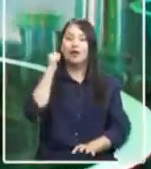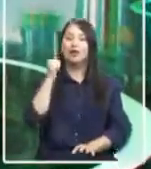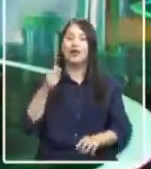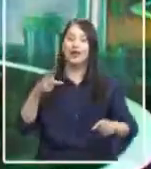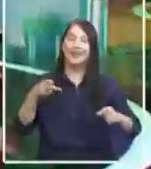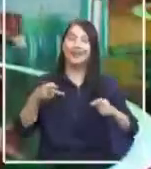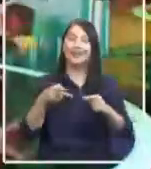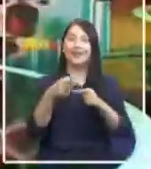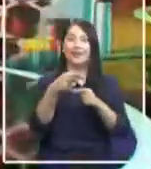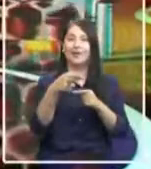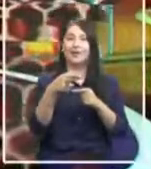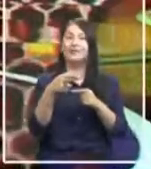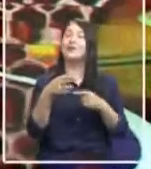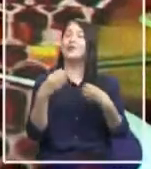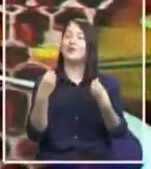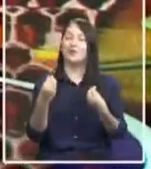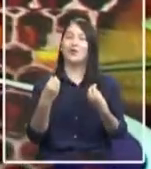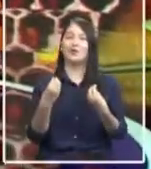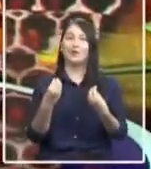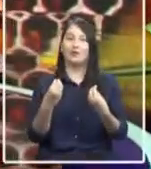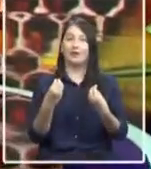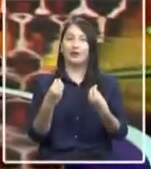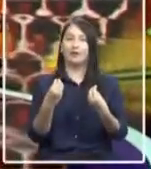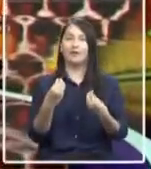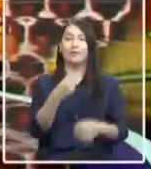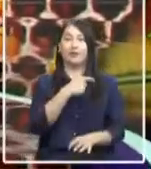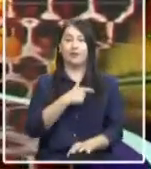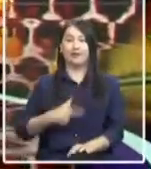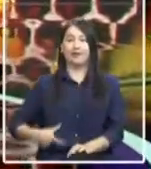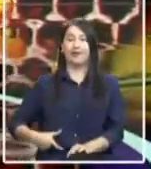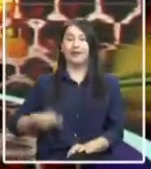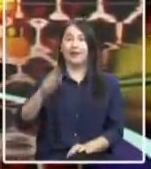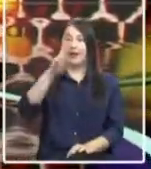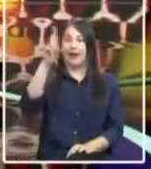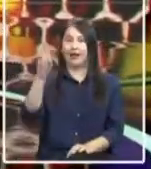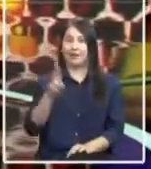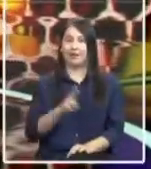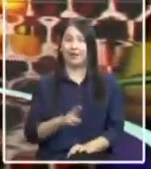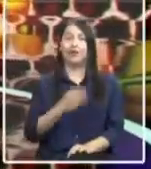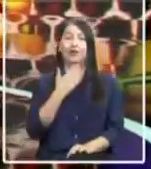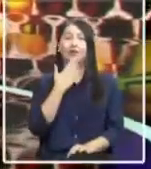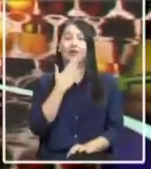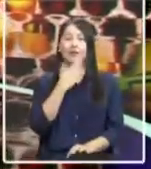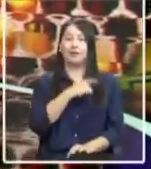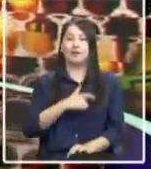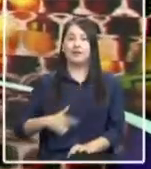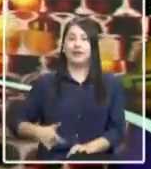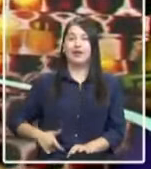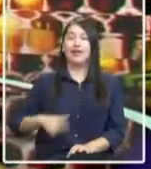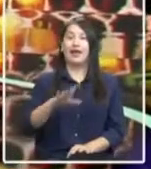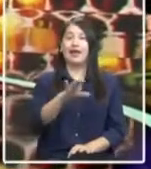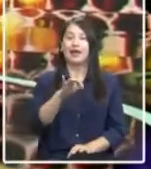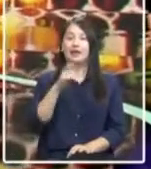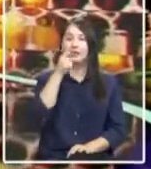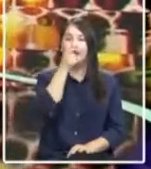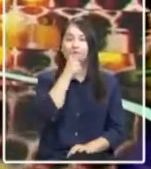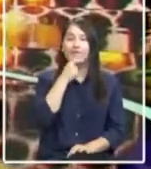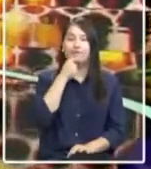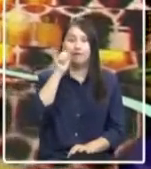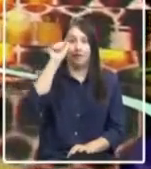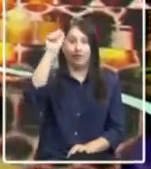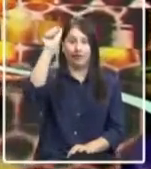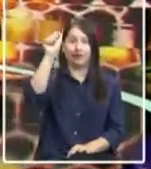inauguración de ensueño, se puede decir. Tuvimos al presidente de la República, Sebastián Piñera, también al presidente electo, Gabriel Boric, y